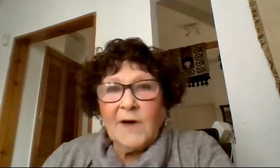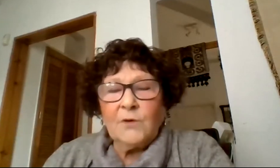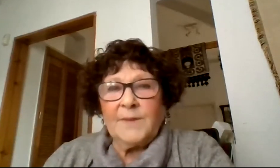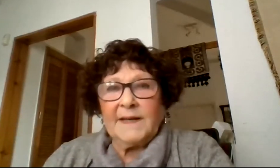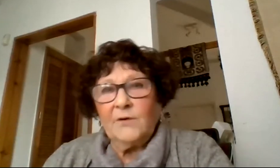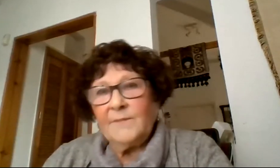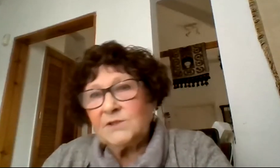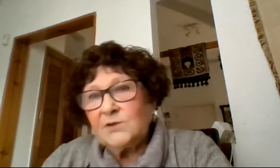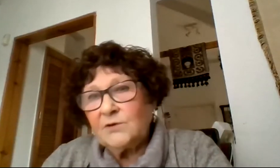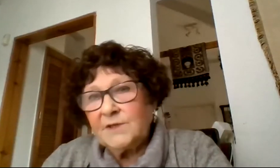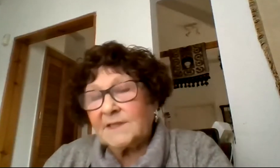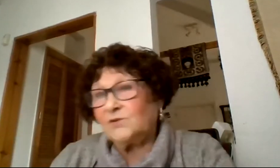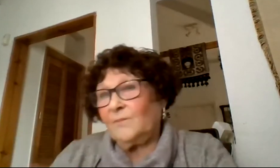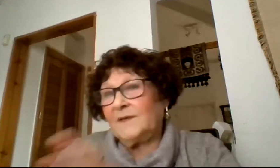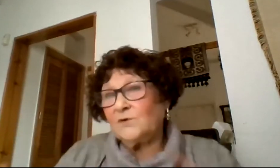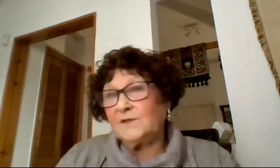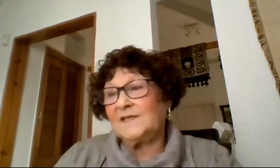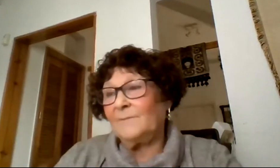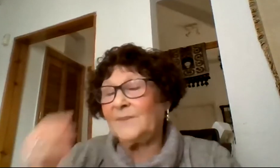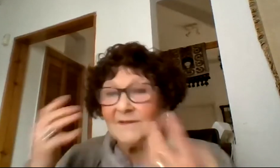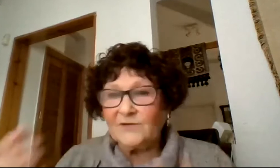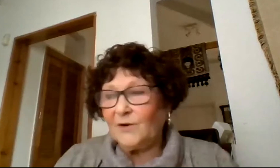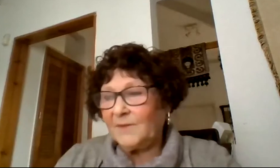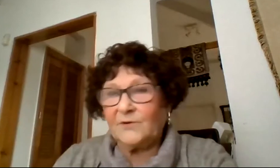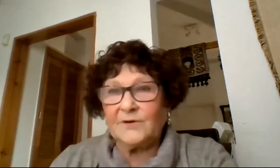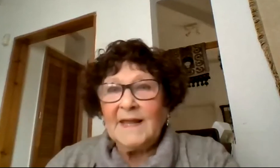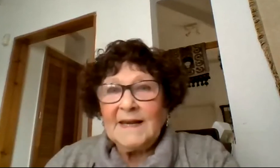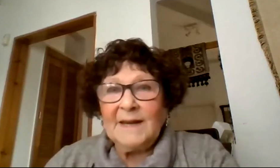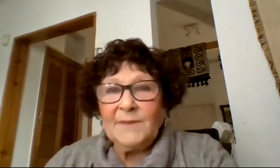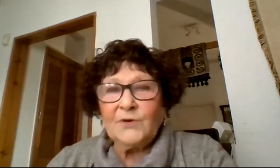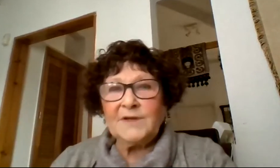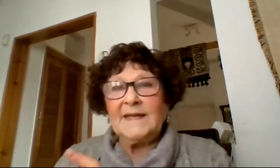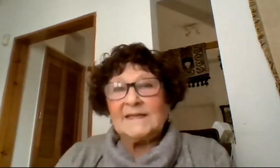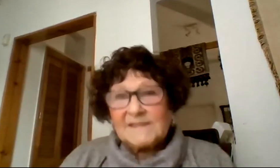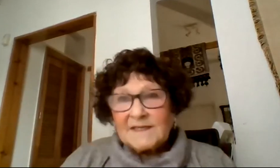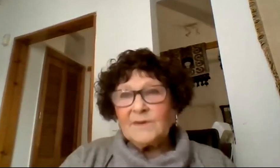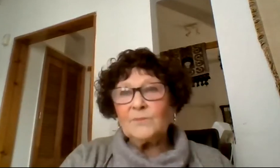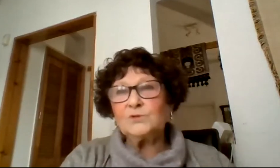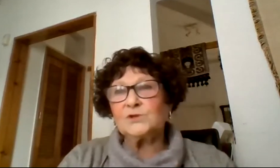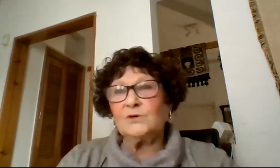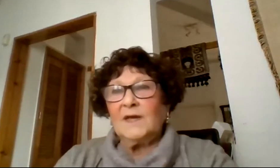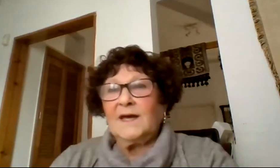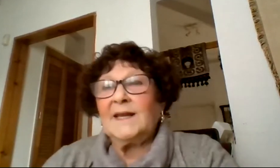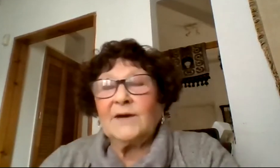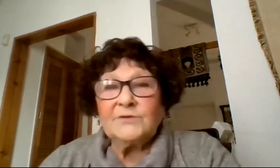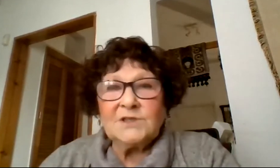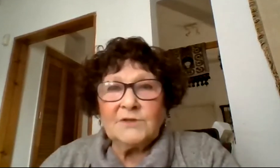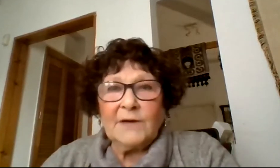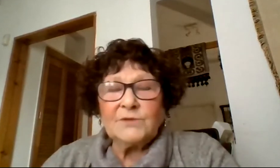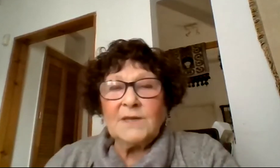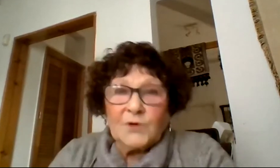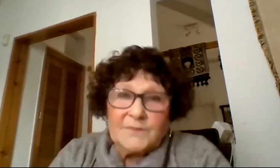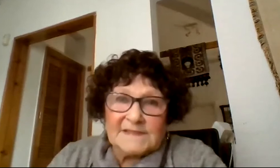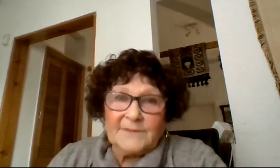yo hago para los mayores, que son mayores y han perdido a lo mejor la memoria, sirven mucho a la condición